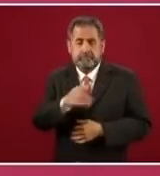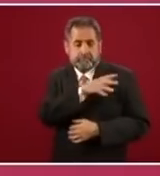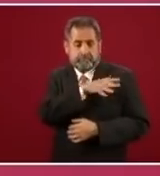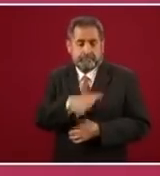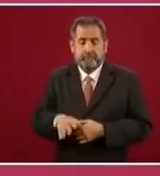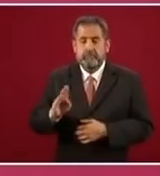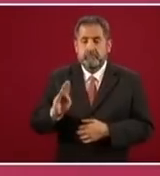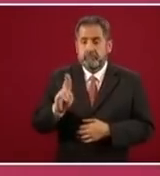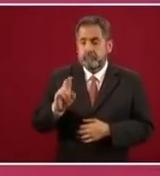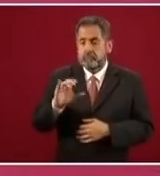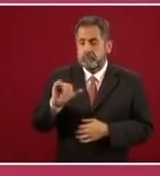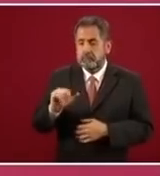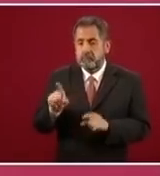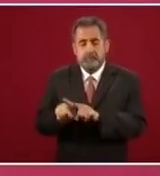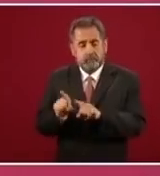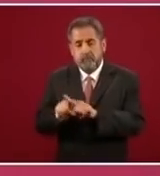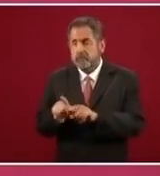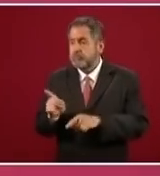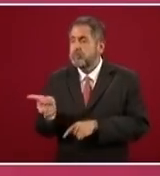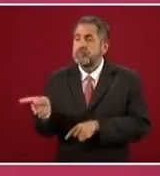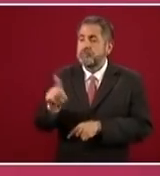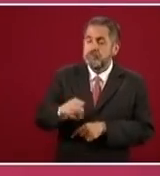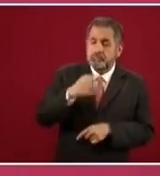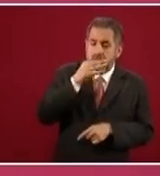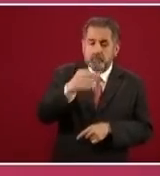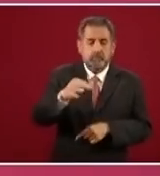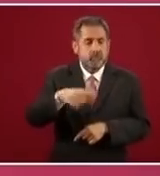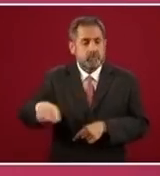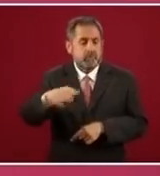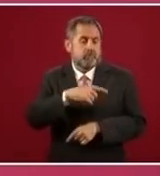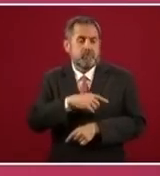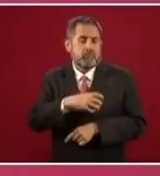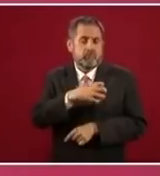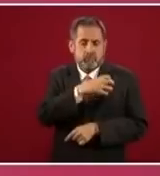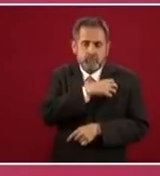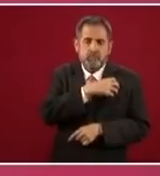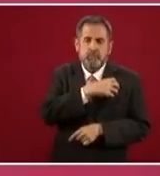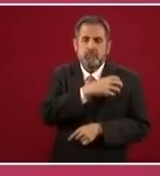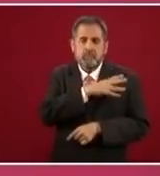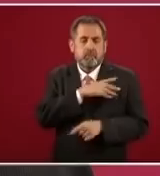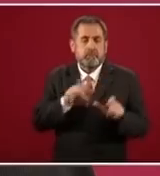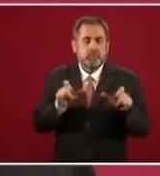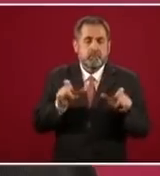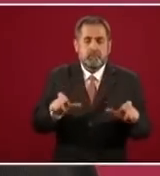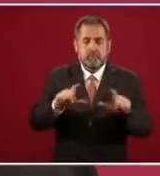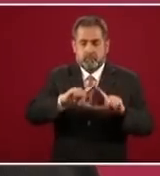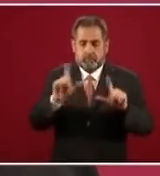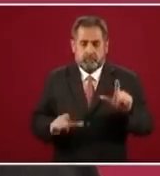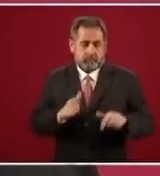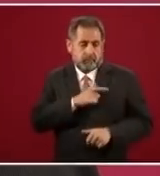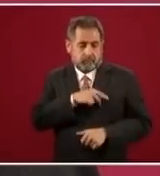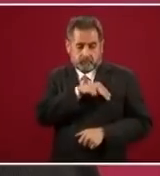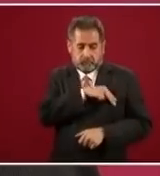ahí, haga lo mismo con los oficiales de la Guardia Nacional.